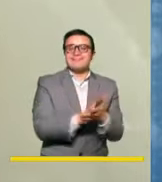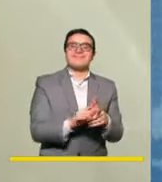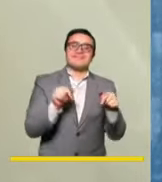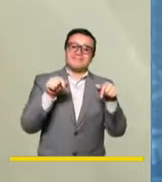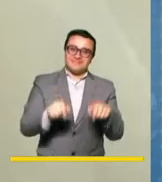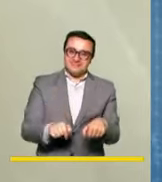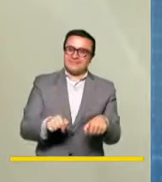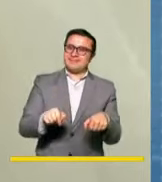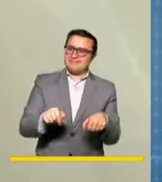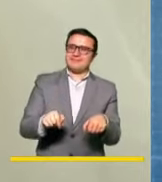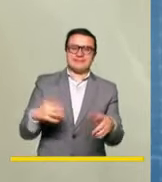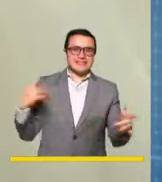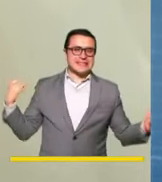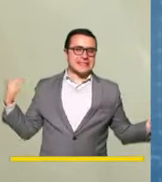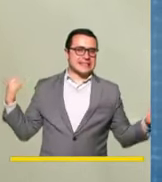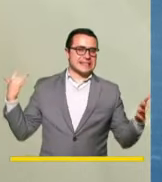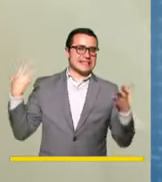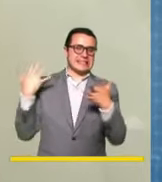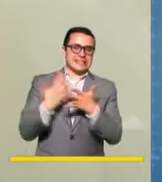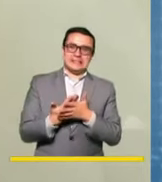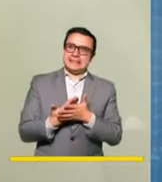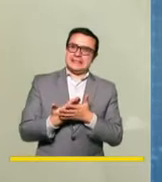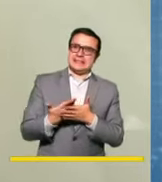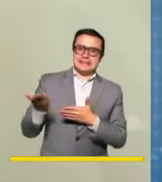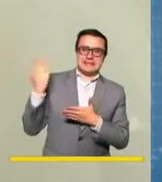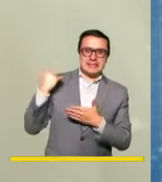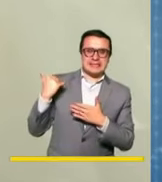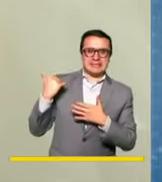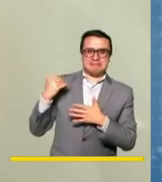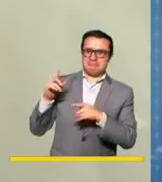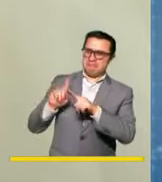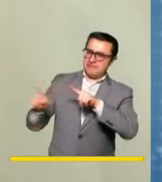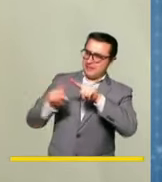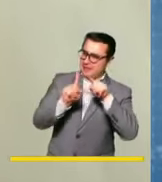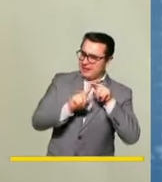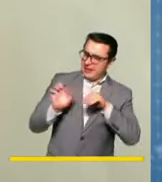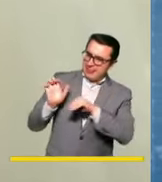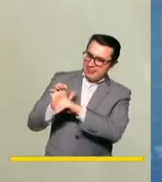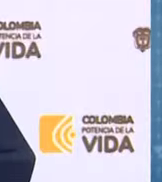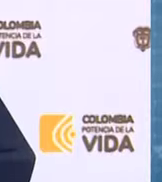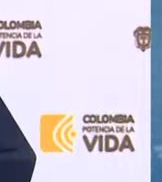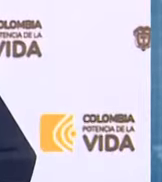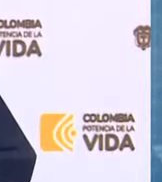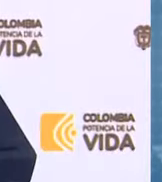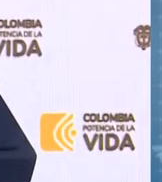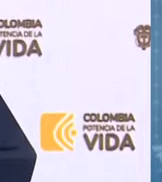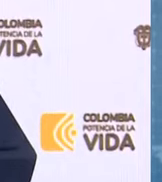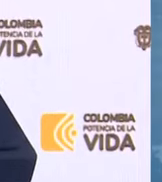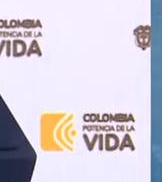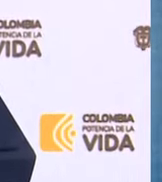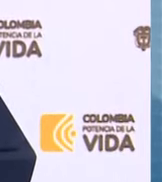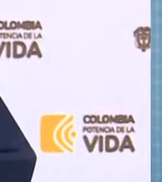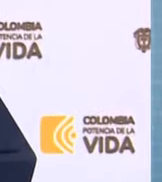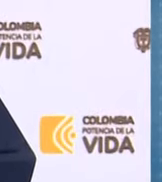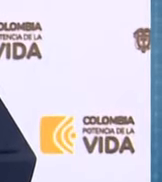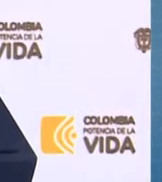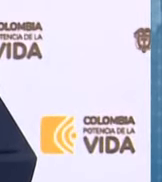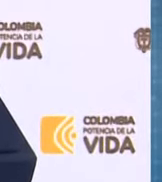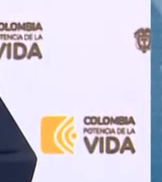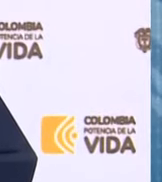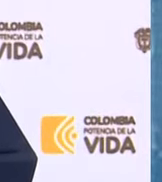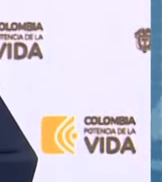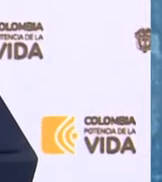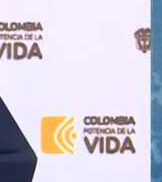caído nuevamente en esa trampa política que genera mayor desgaste además no solamente los tiempos